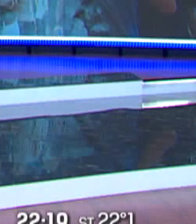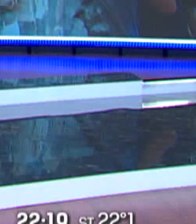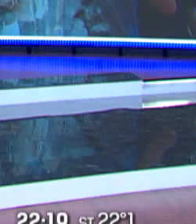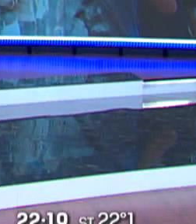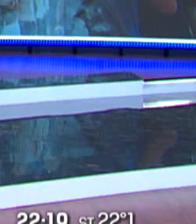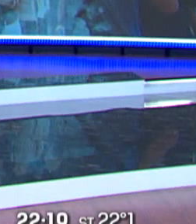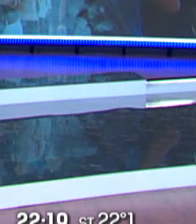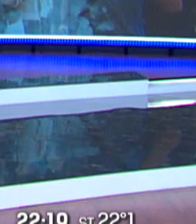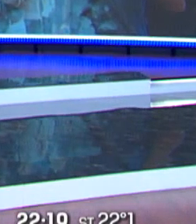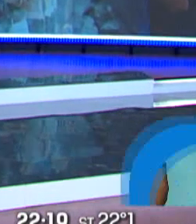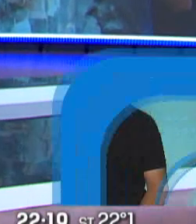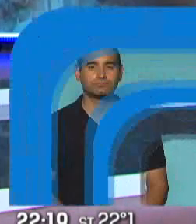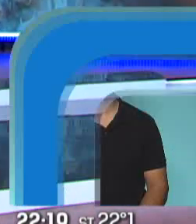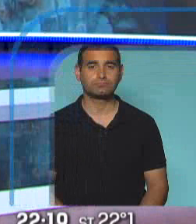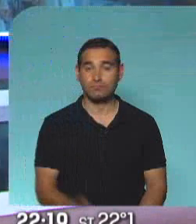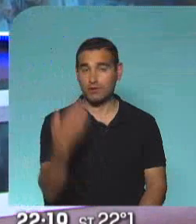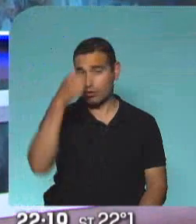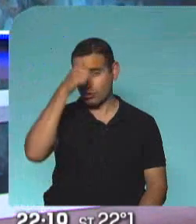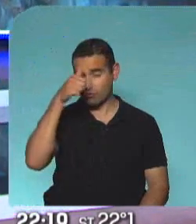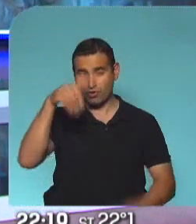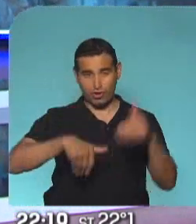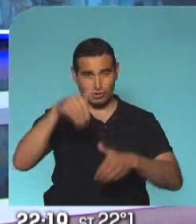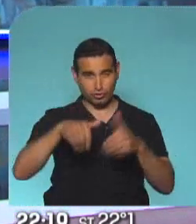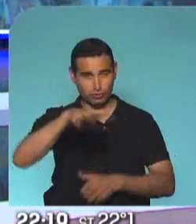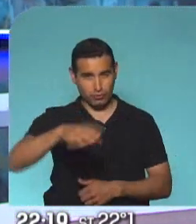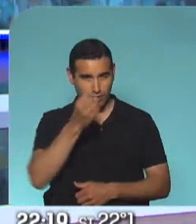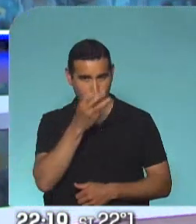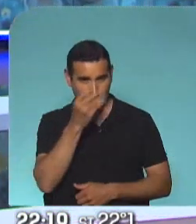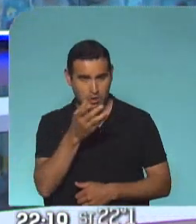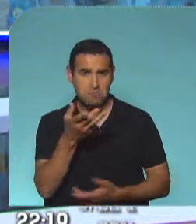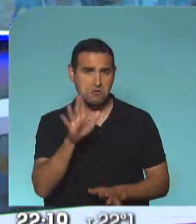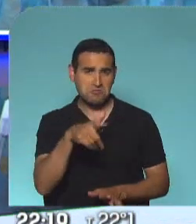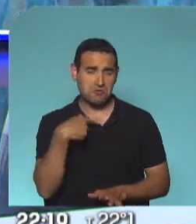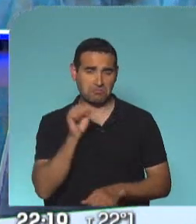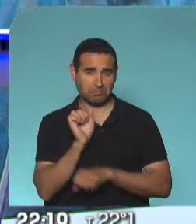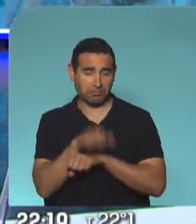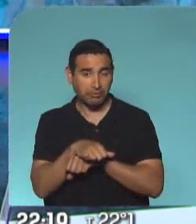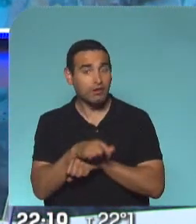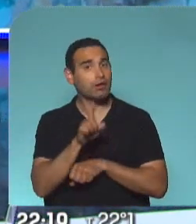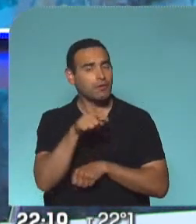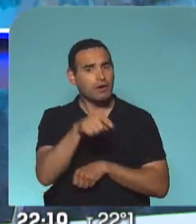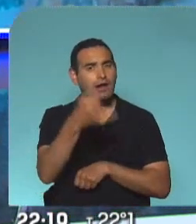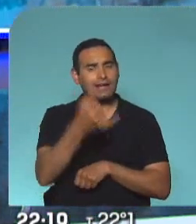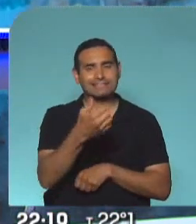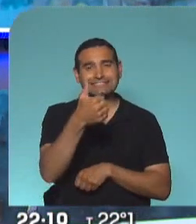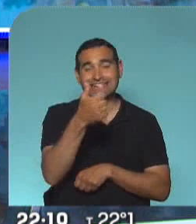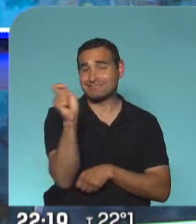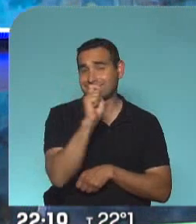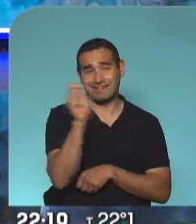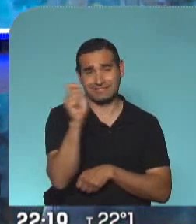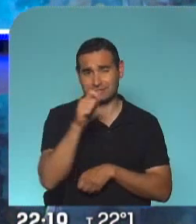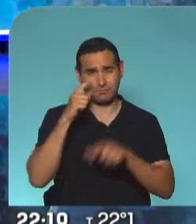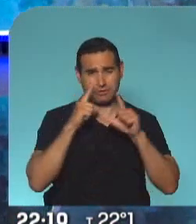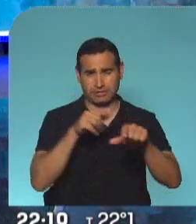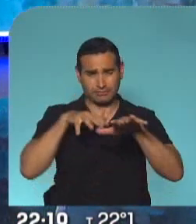El domingo hubo elecciones municipales en Hong Kong. Pudieron haber pasado inadvertidas de no ser por los casi 6 meses de